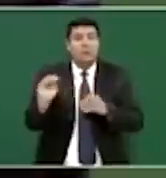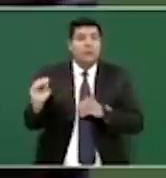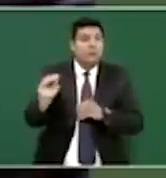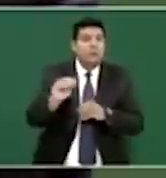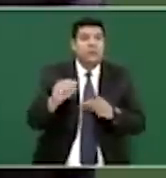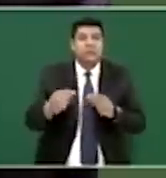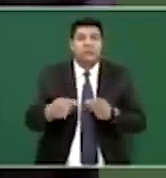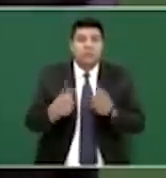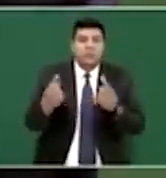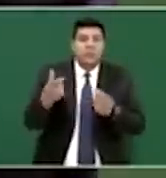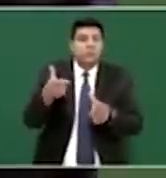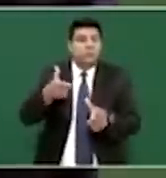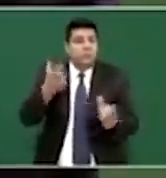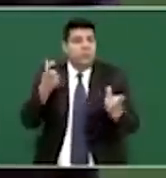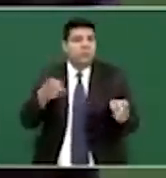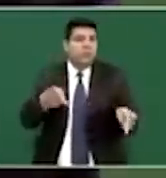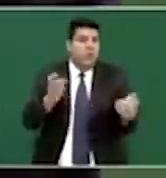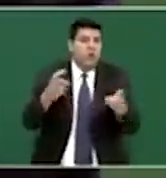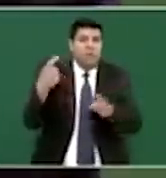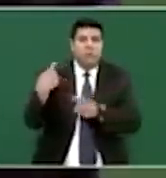hay dispersión,